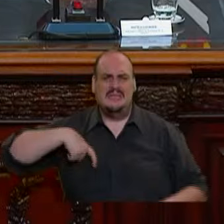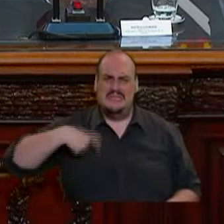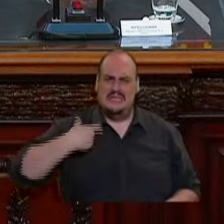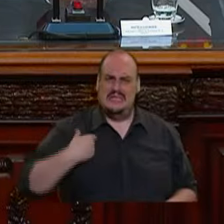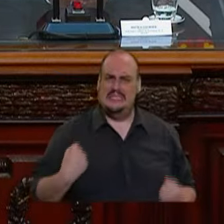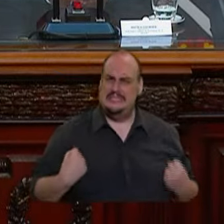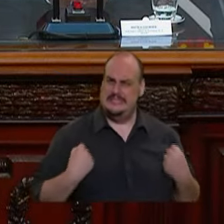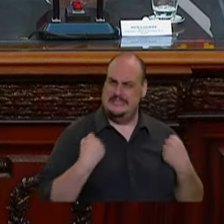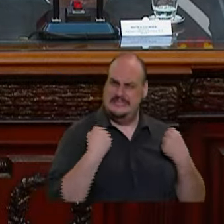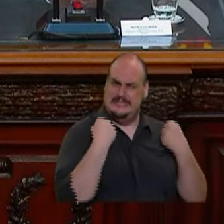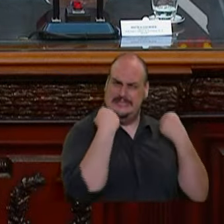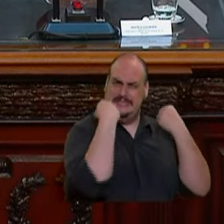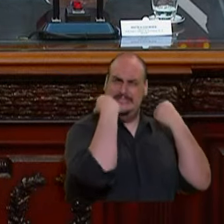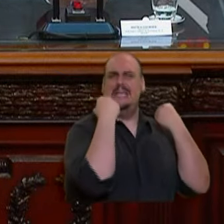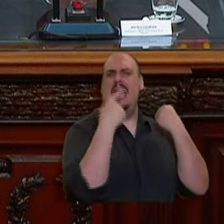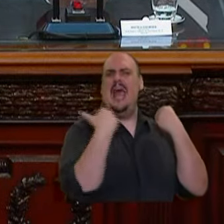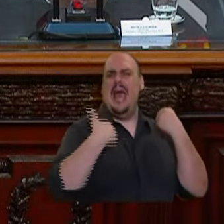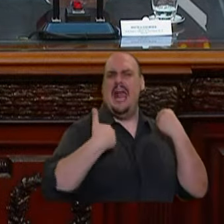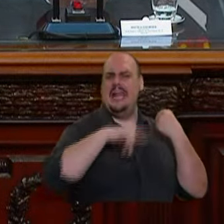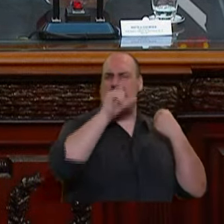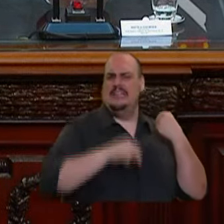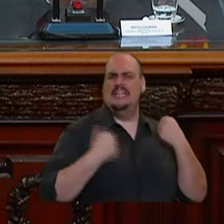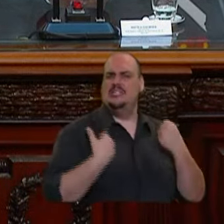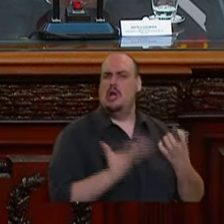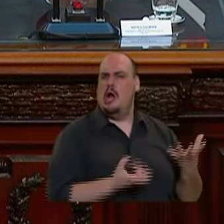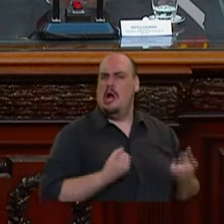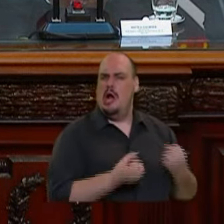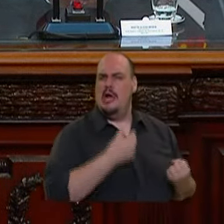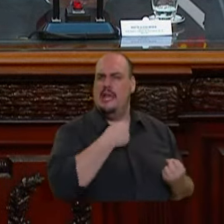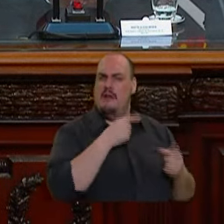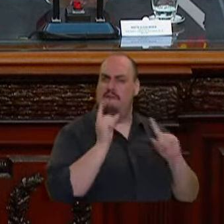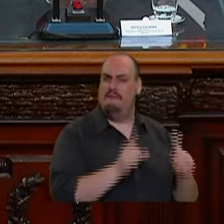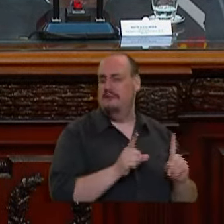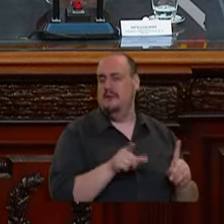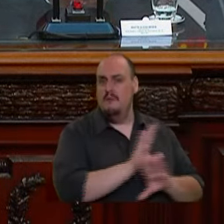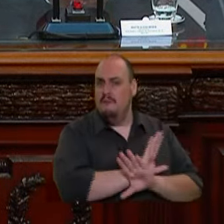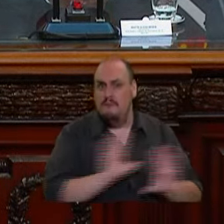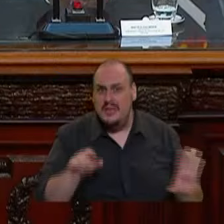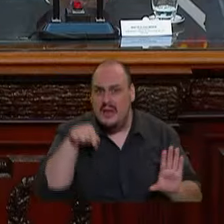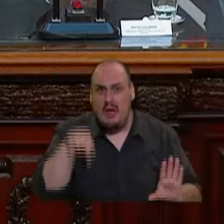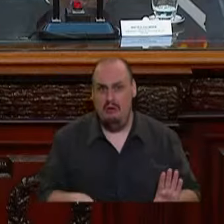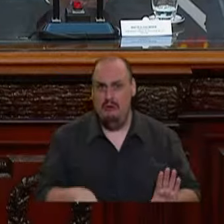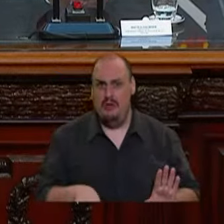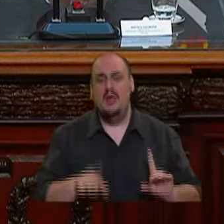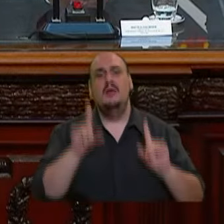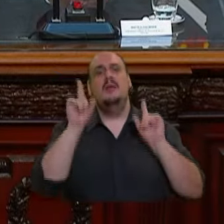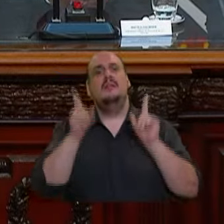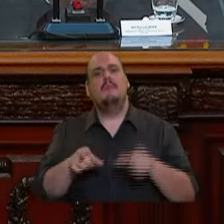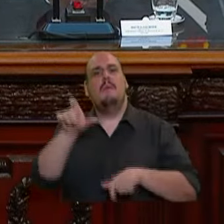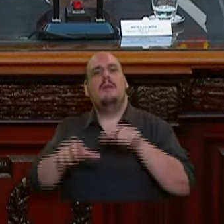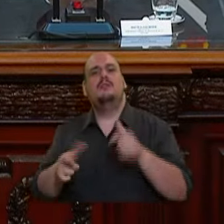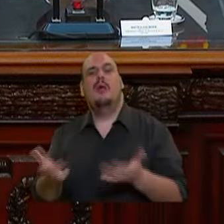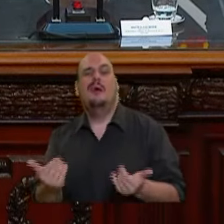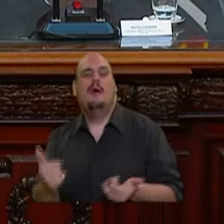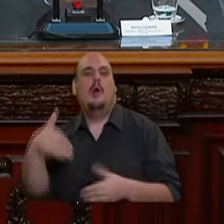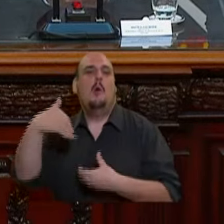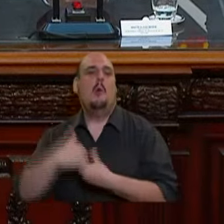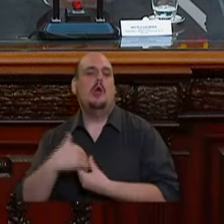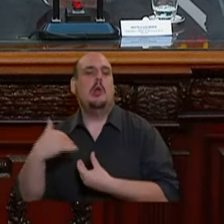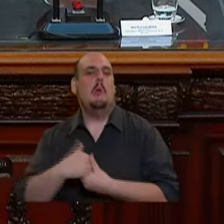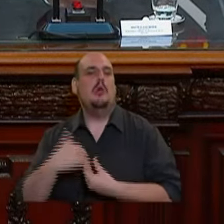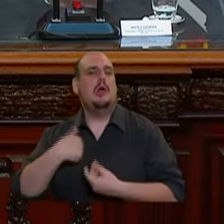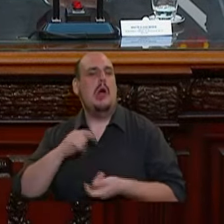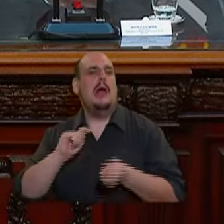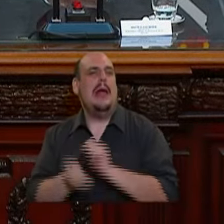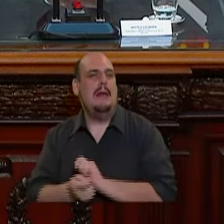resisten a entender que la Argentina de los privilegios se terminó, en el accionar de diputados que pidieron el voto apoyando el cambio, pero